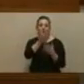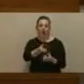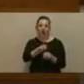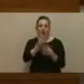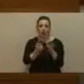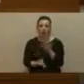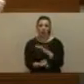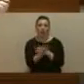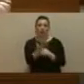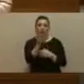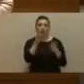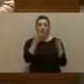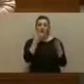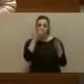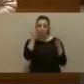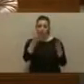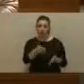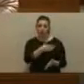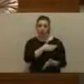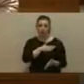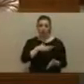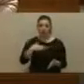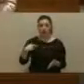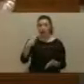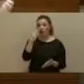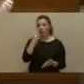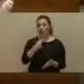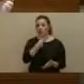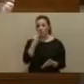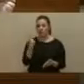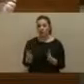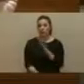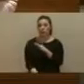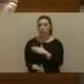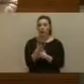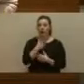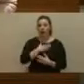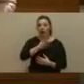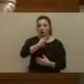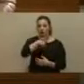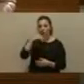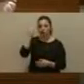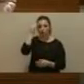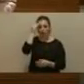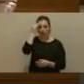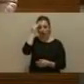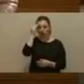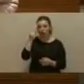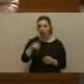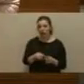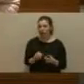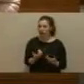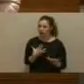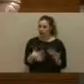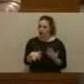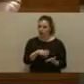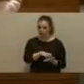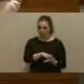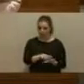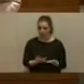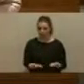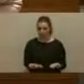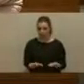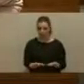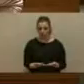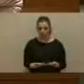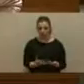usted prefiere, se han producido unos compromisos que a nosotros nos parecieron inquietantes. Y como